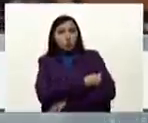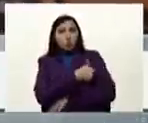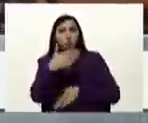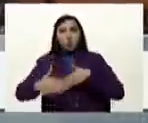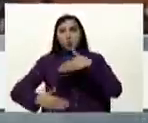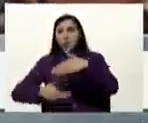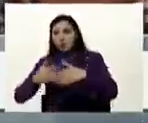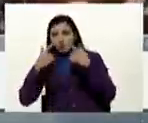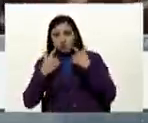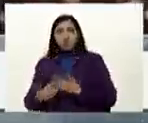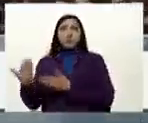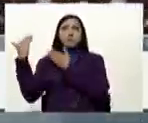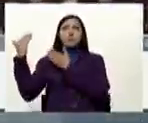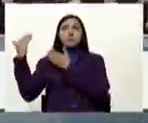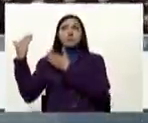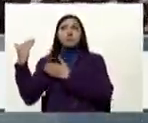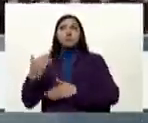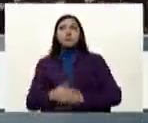paso. Adelante.